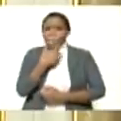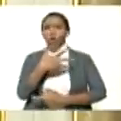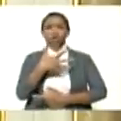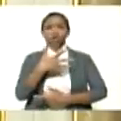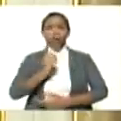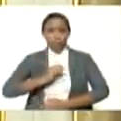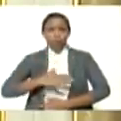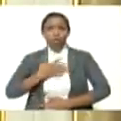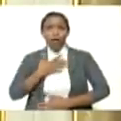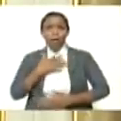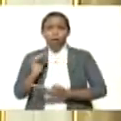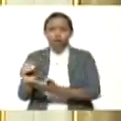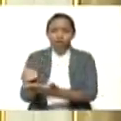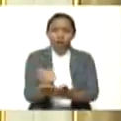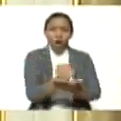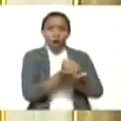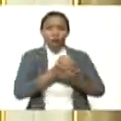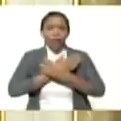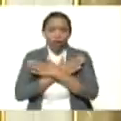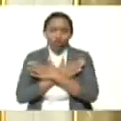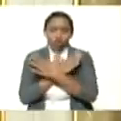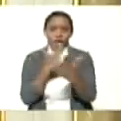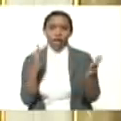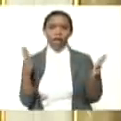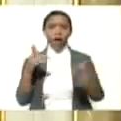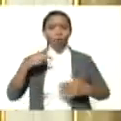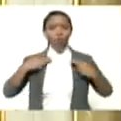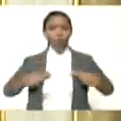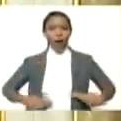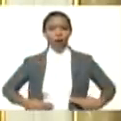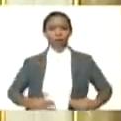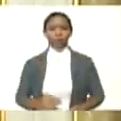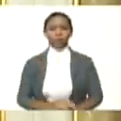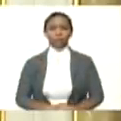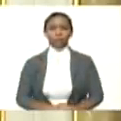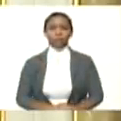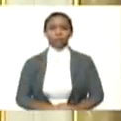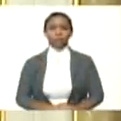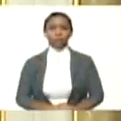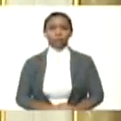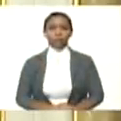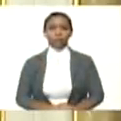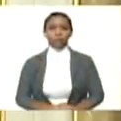podemos recoger de la solidaridad humana.